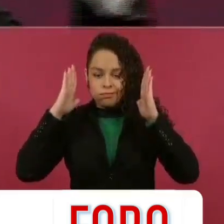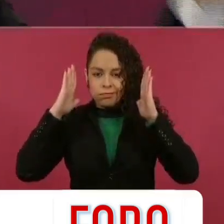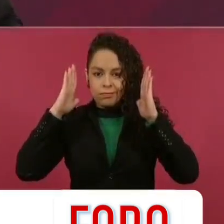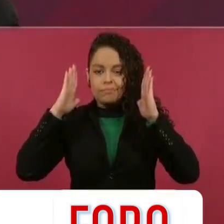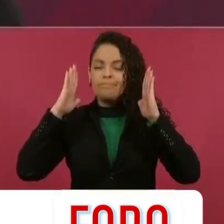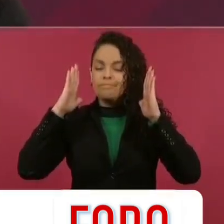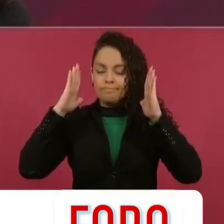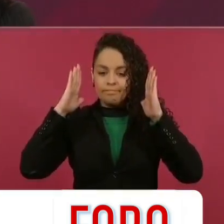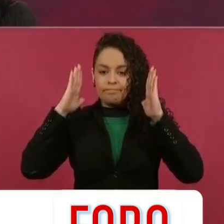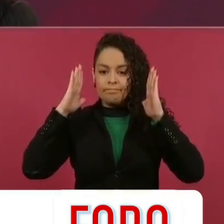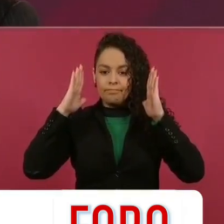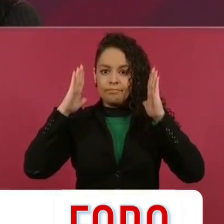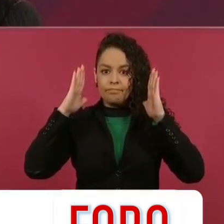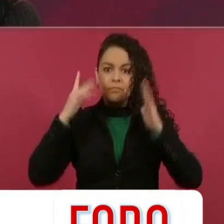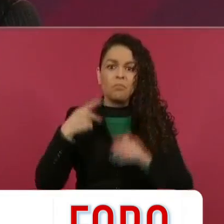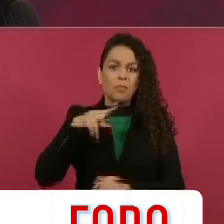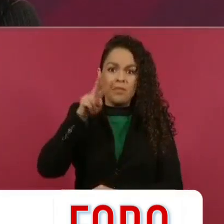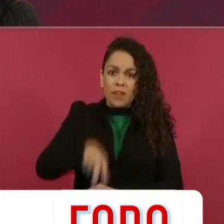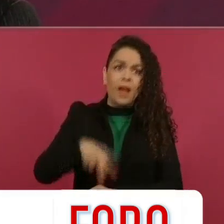encontramos nuevas cosas,